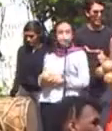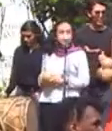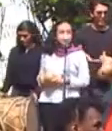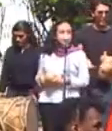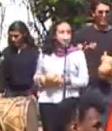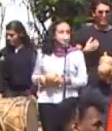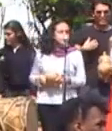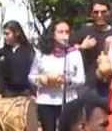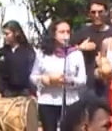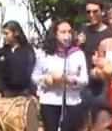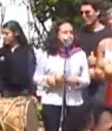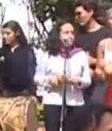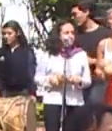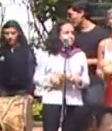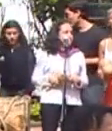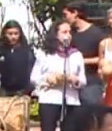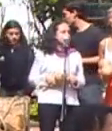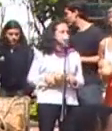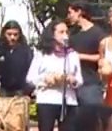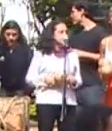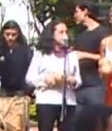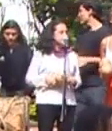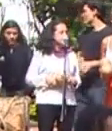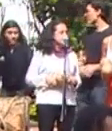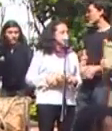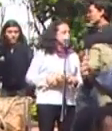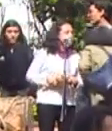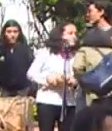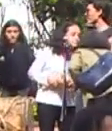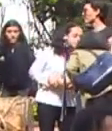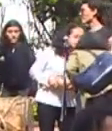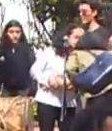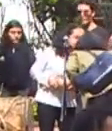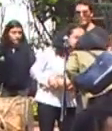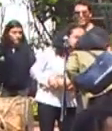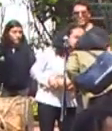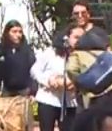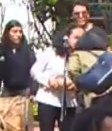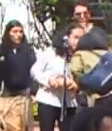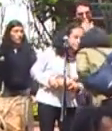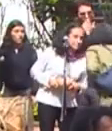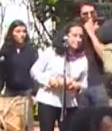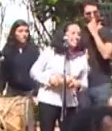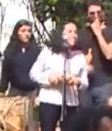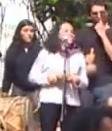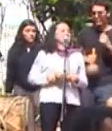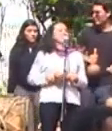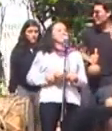Listo. Papá la fe ya se fue.